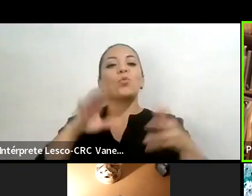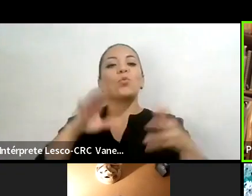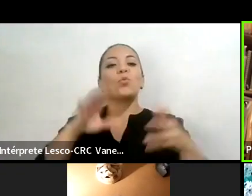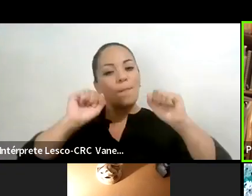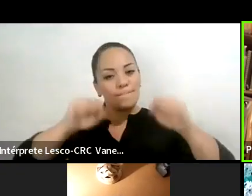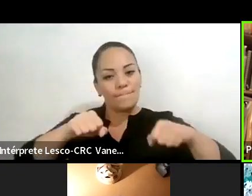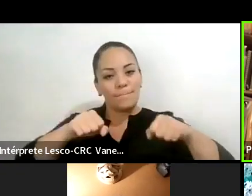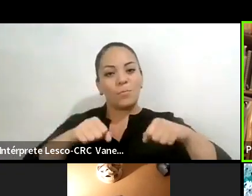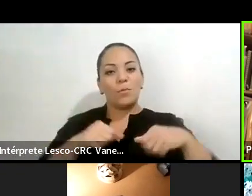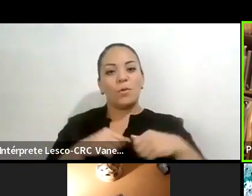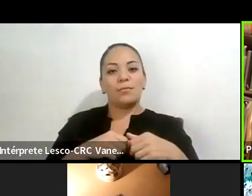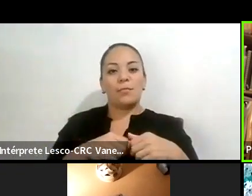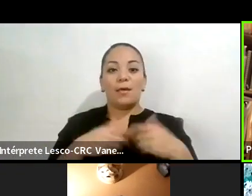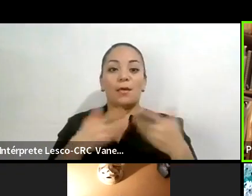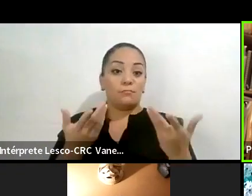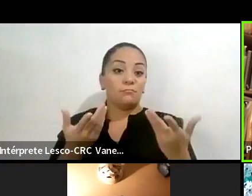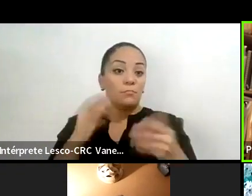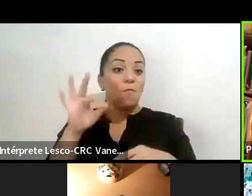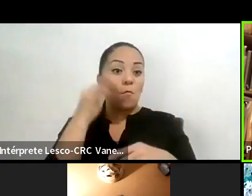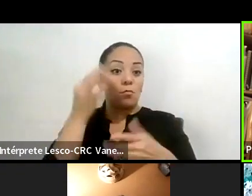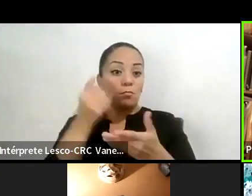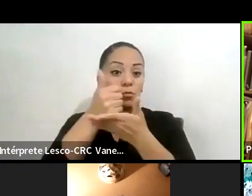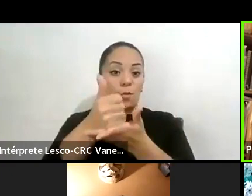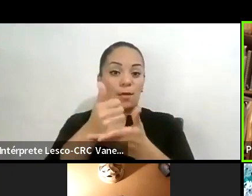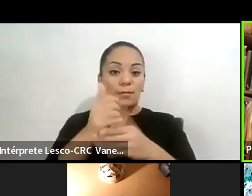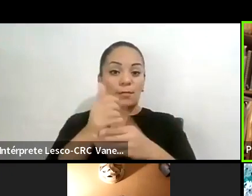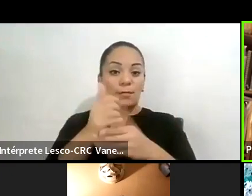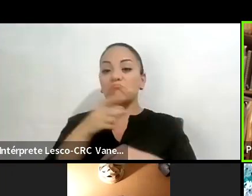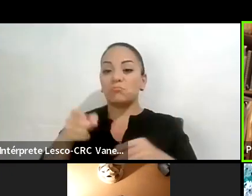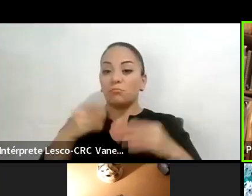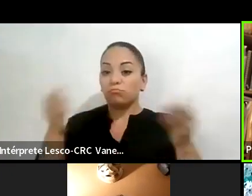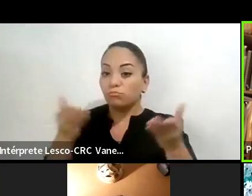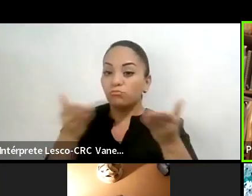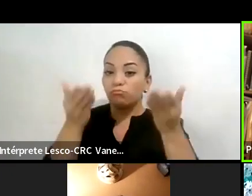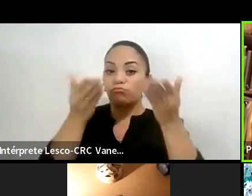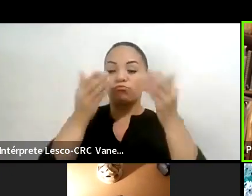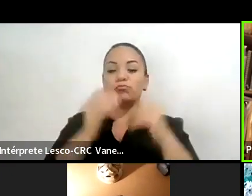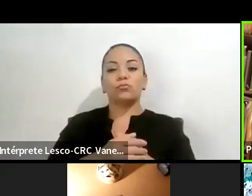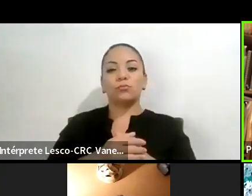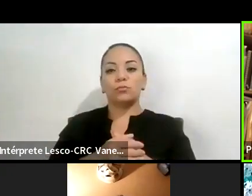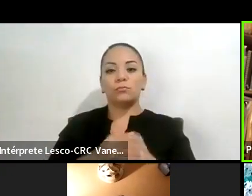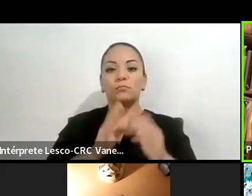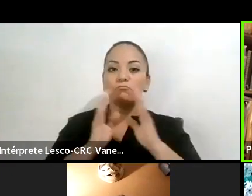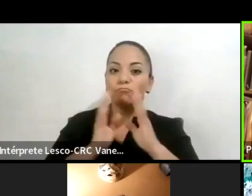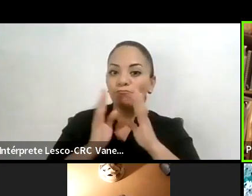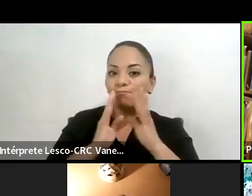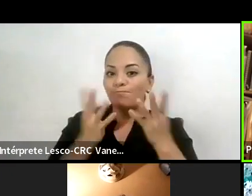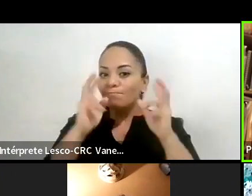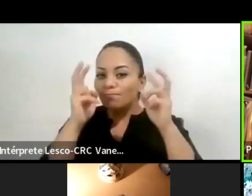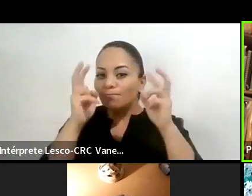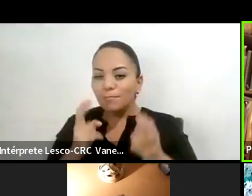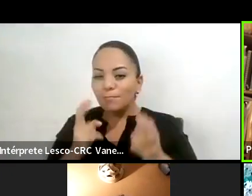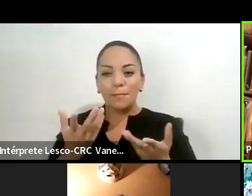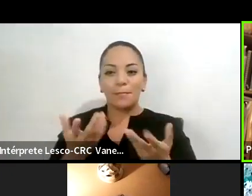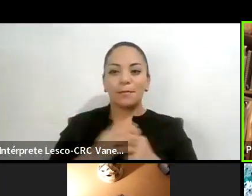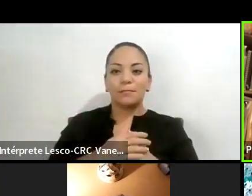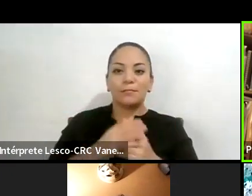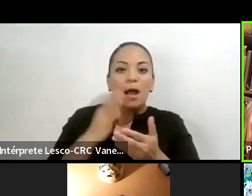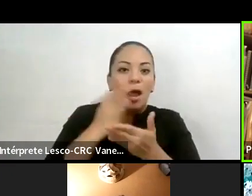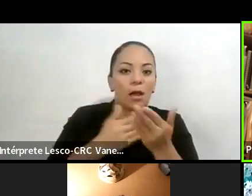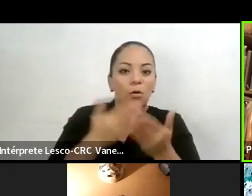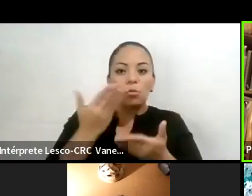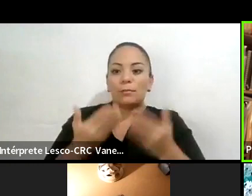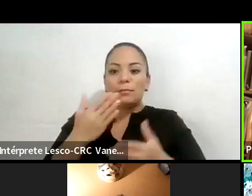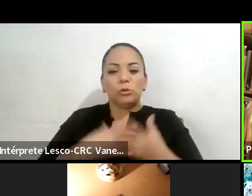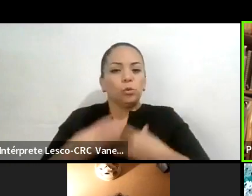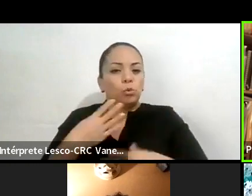un detonante para que realmente te animen a decir qué es lo que ellos están viviendo, qué es lo que están